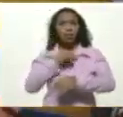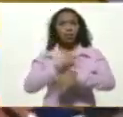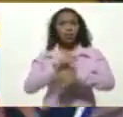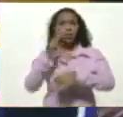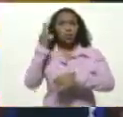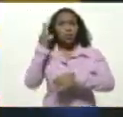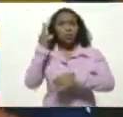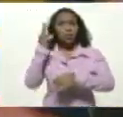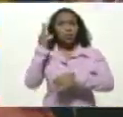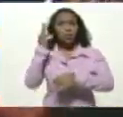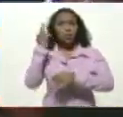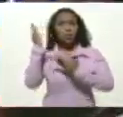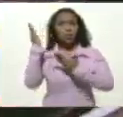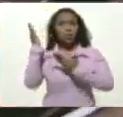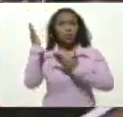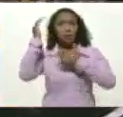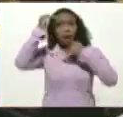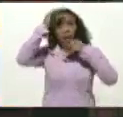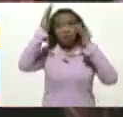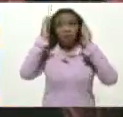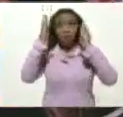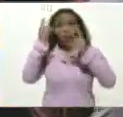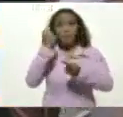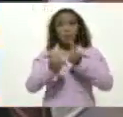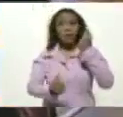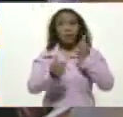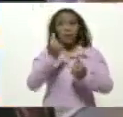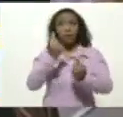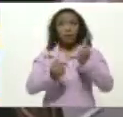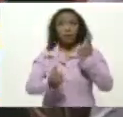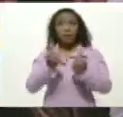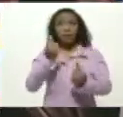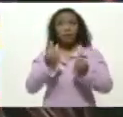Urdaneta, atendiendo a una paciente.